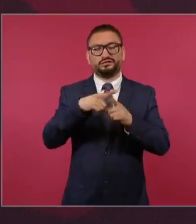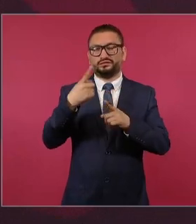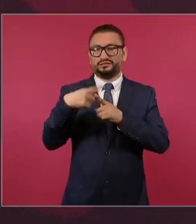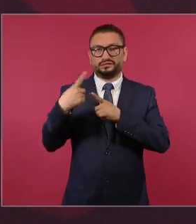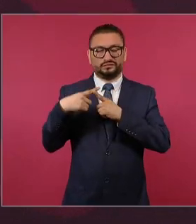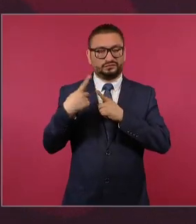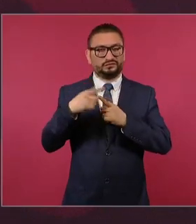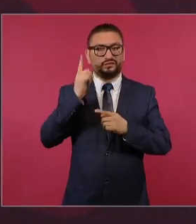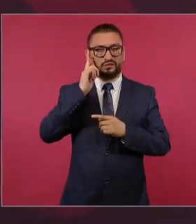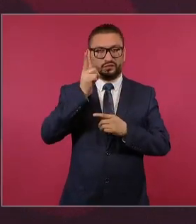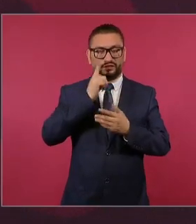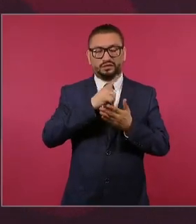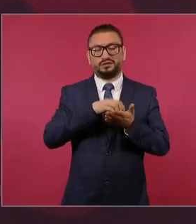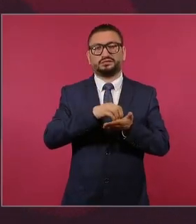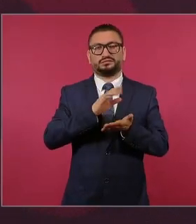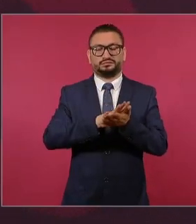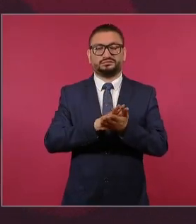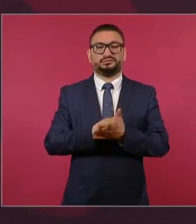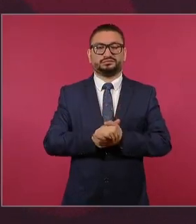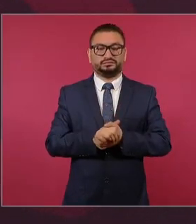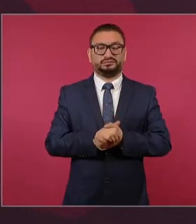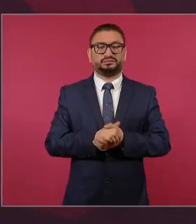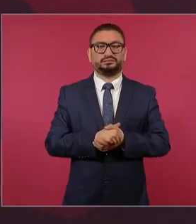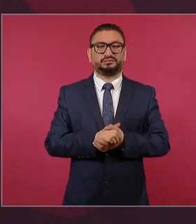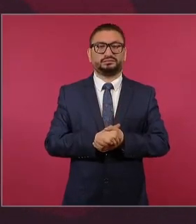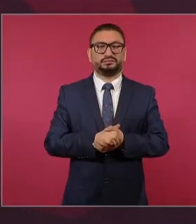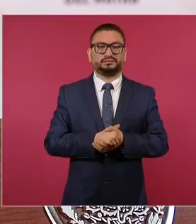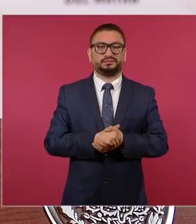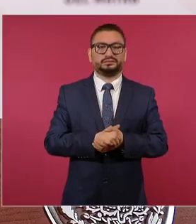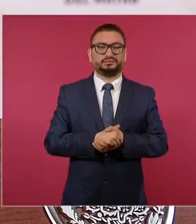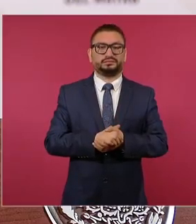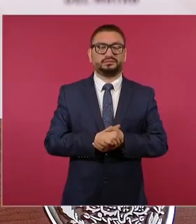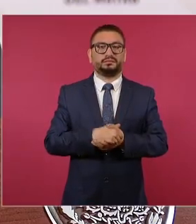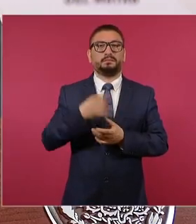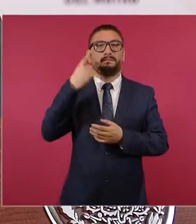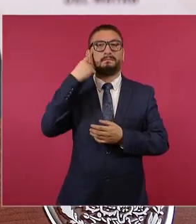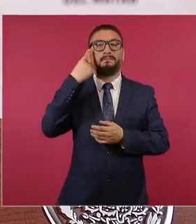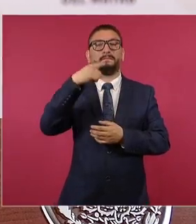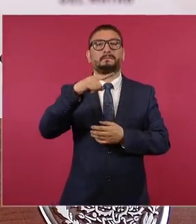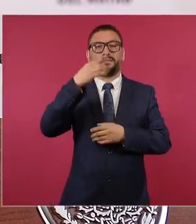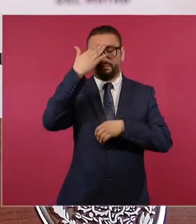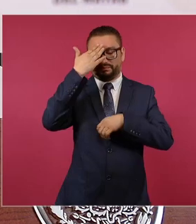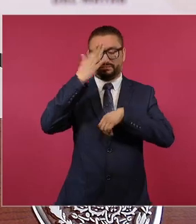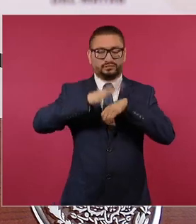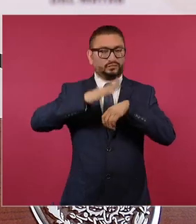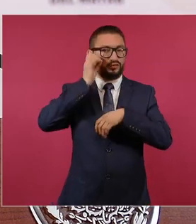en libros, para no olvidar.